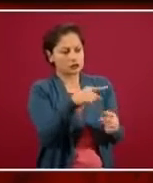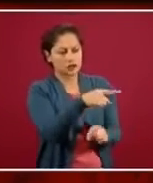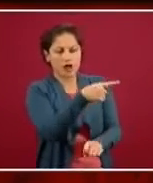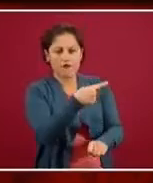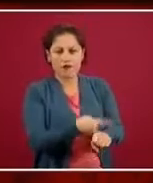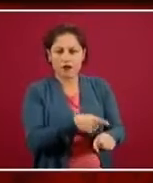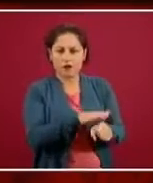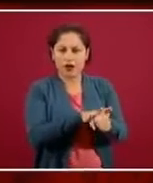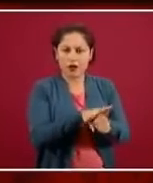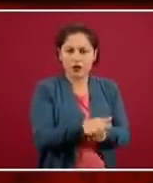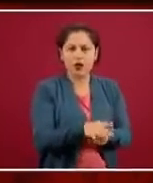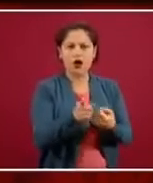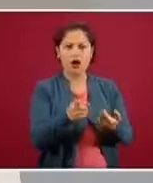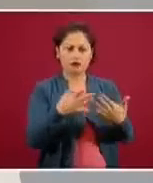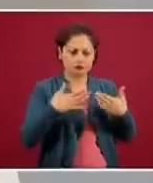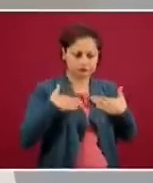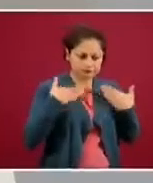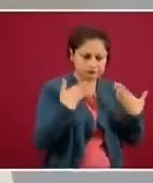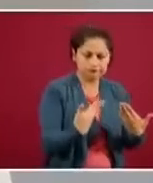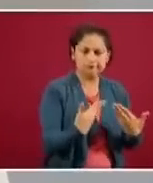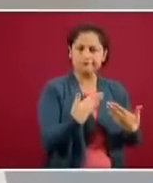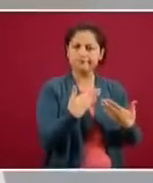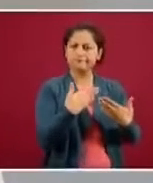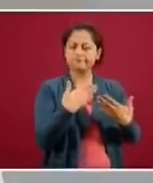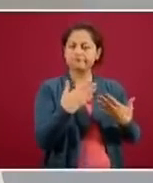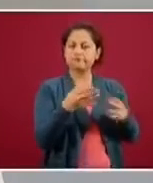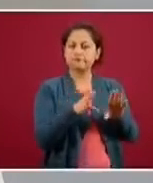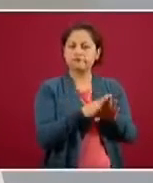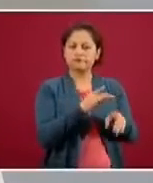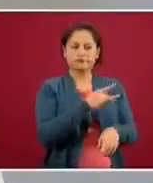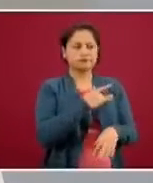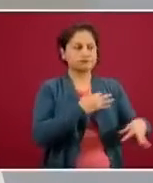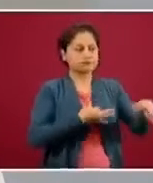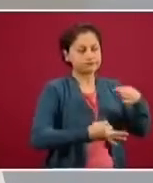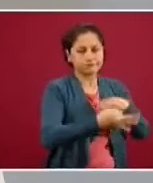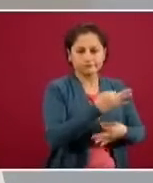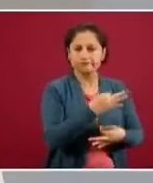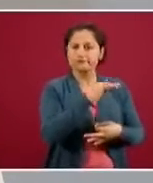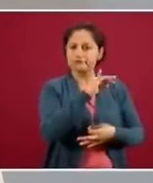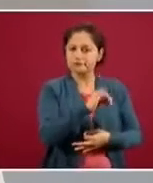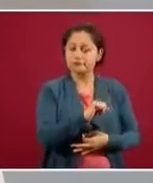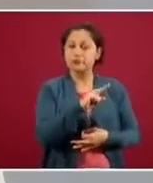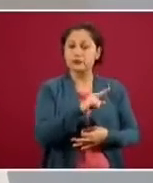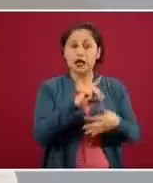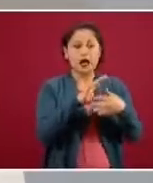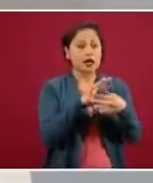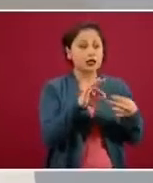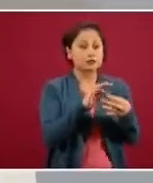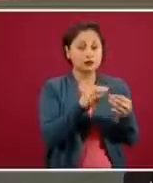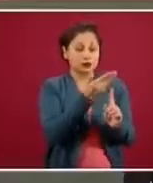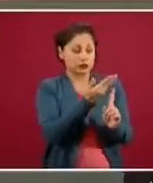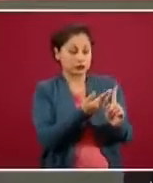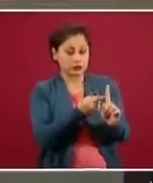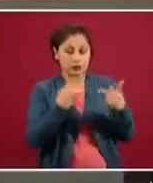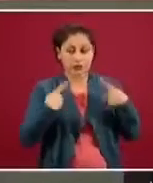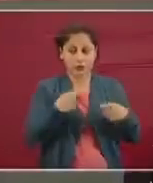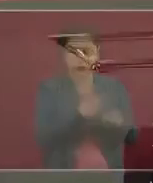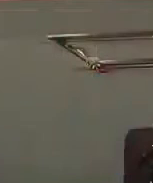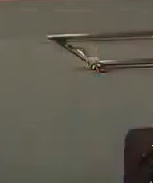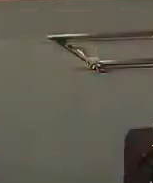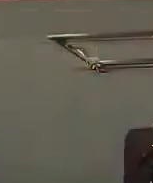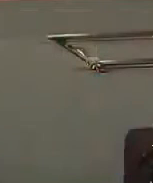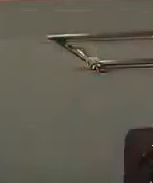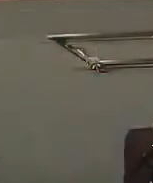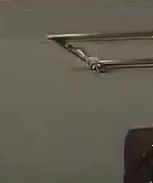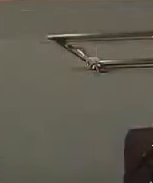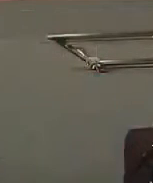cándida, compasiva, la situación de salud de la persona enferma. Está obligada y obligado